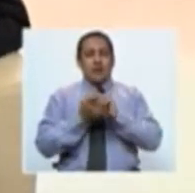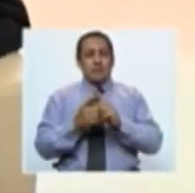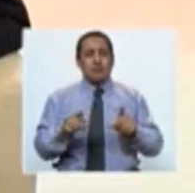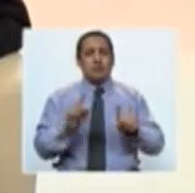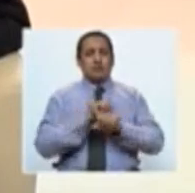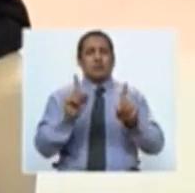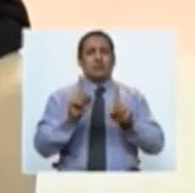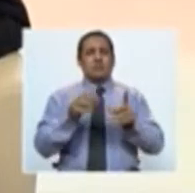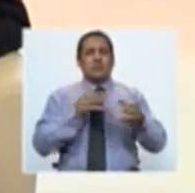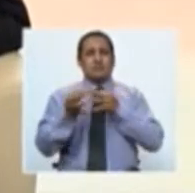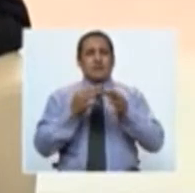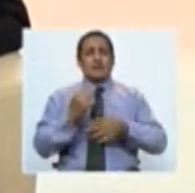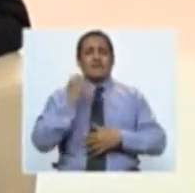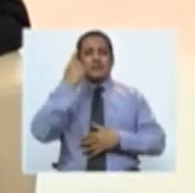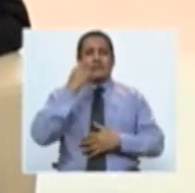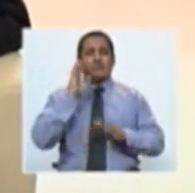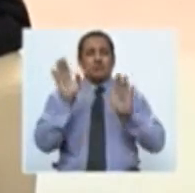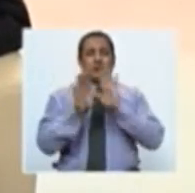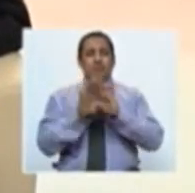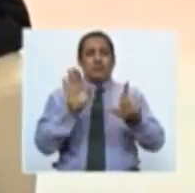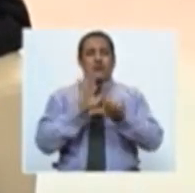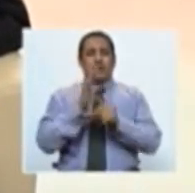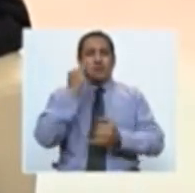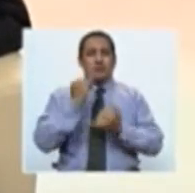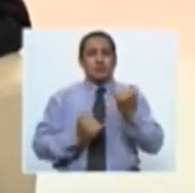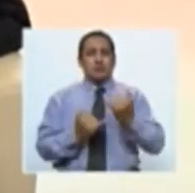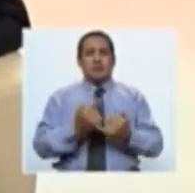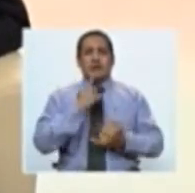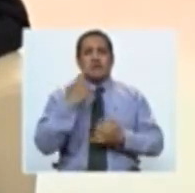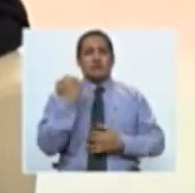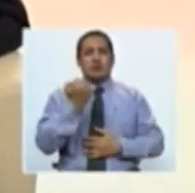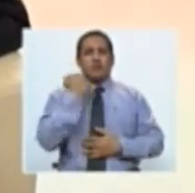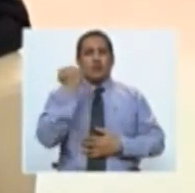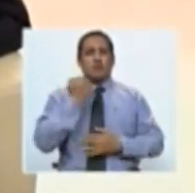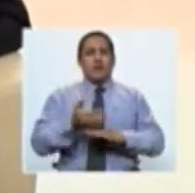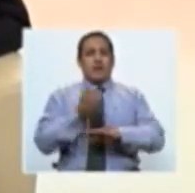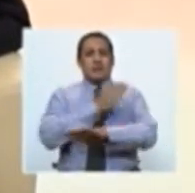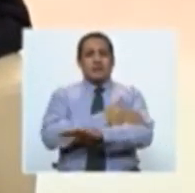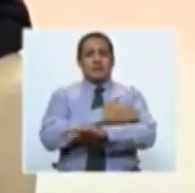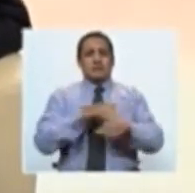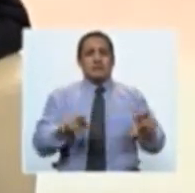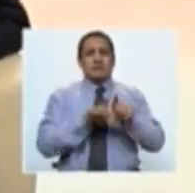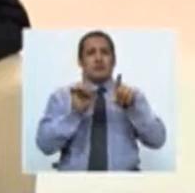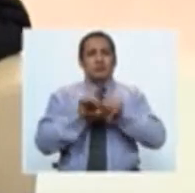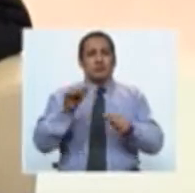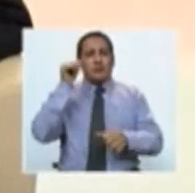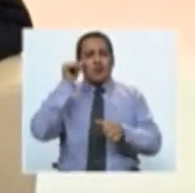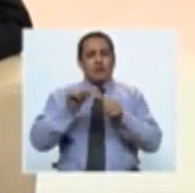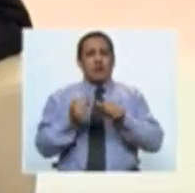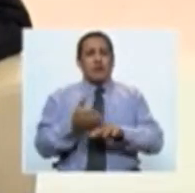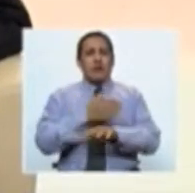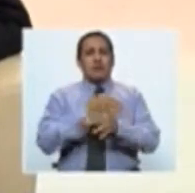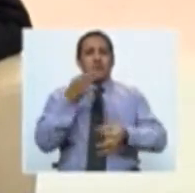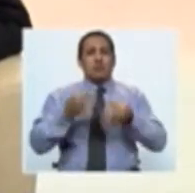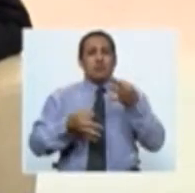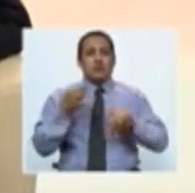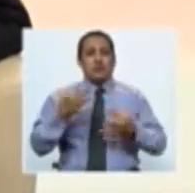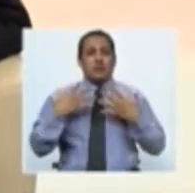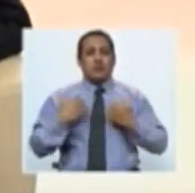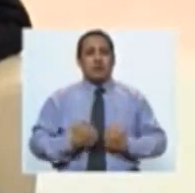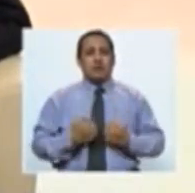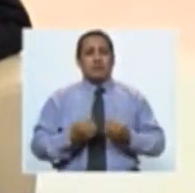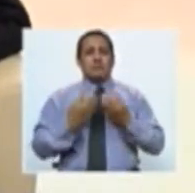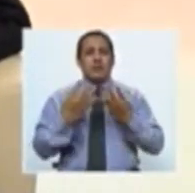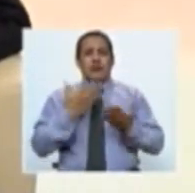Magisterial dice que no. Entonces se entiende que la ley última ha derogado a la ley anterior, ¿no? Que es un viejo principio jurídico. Muy